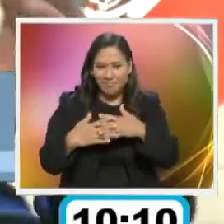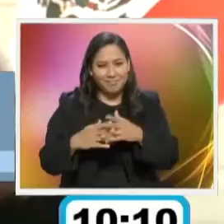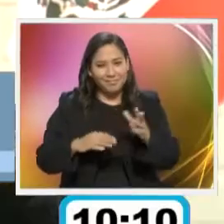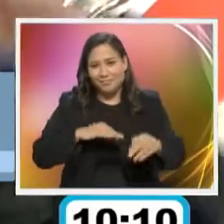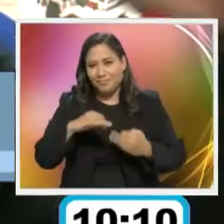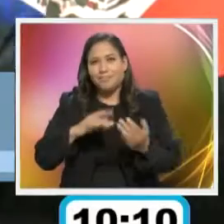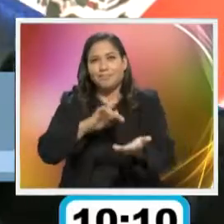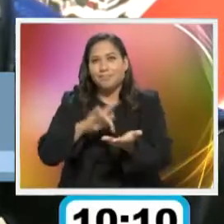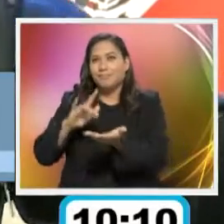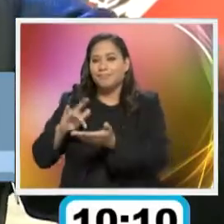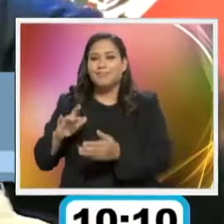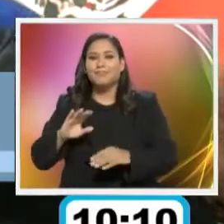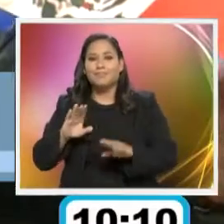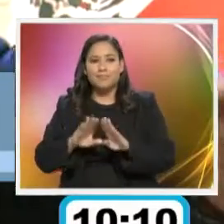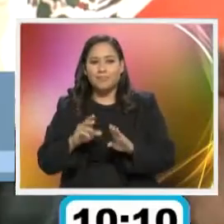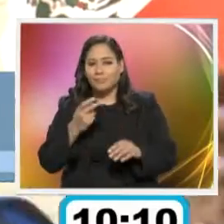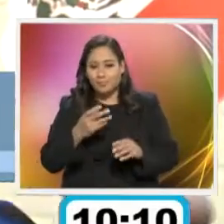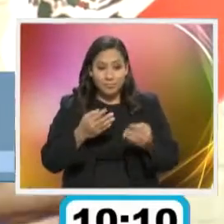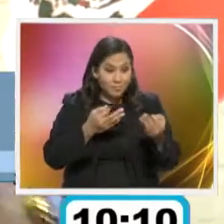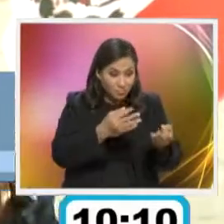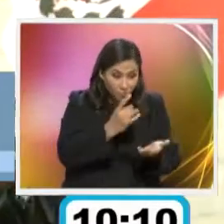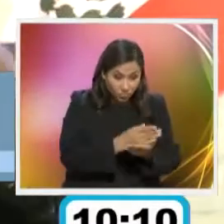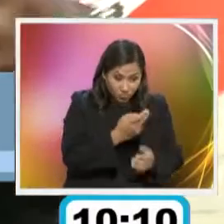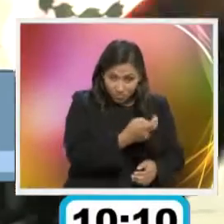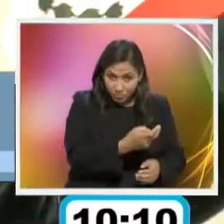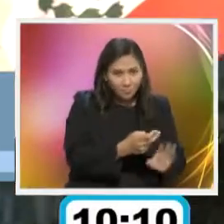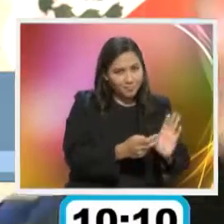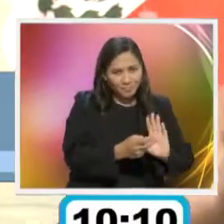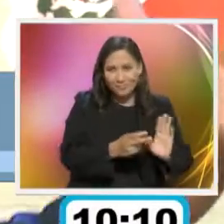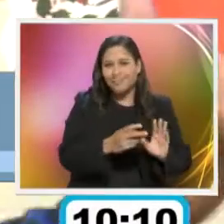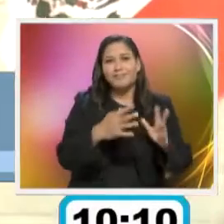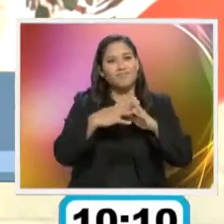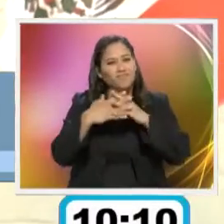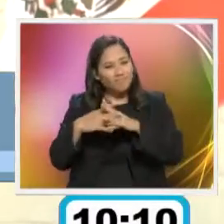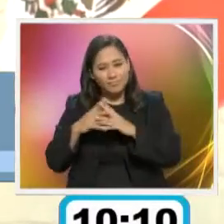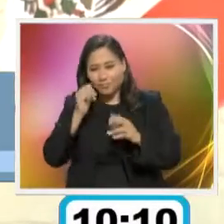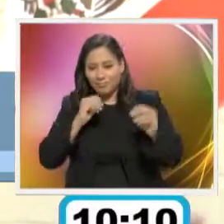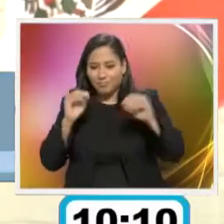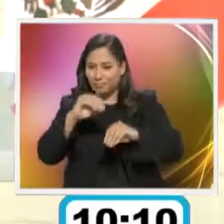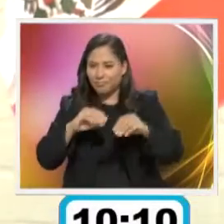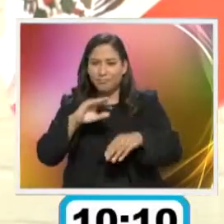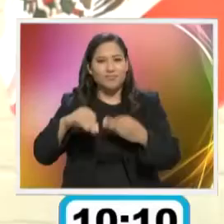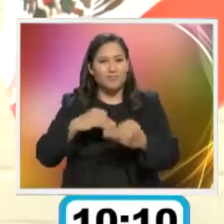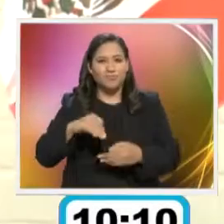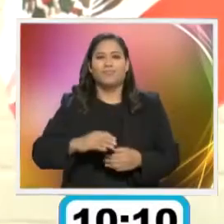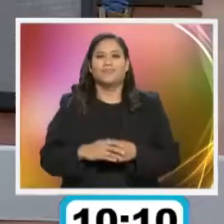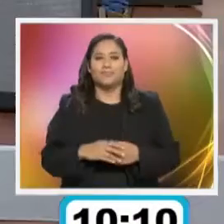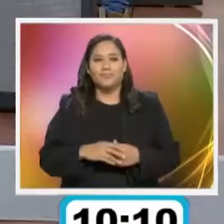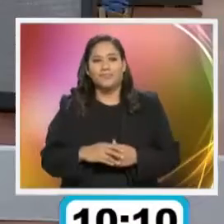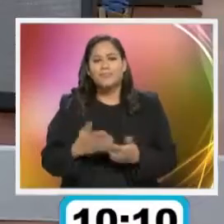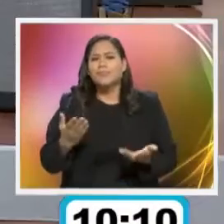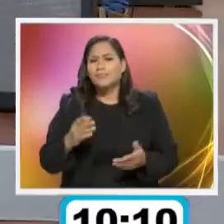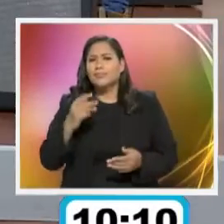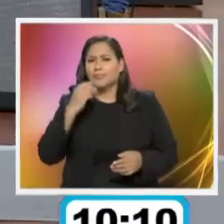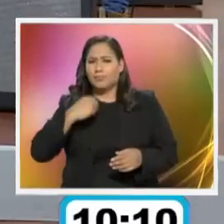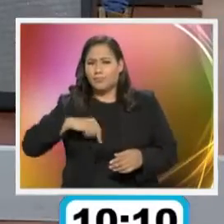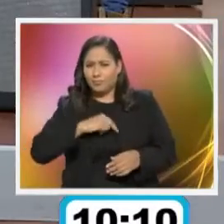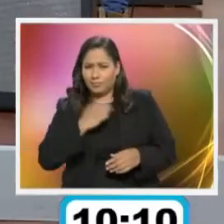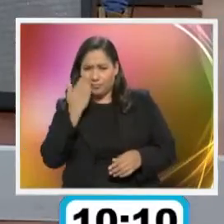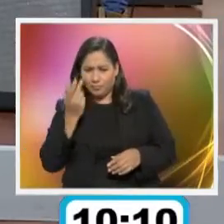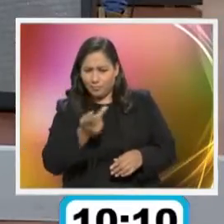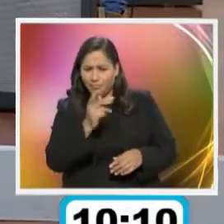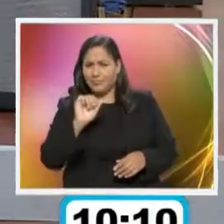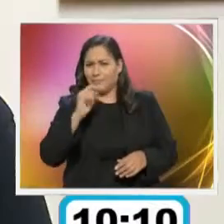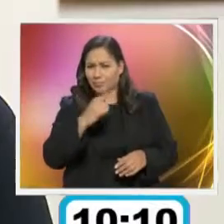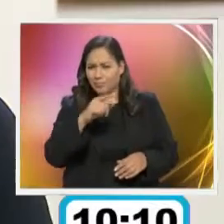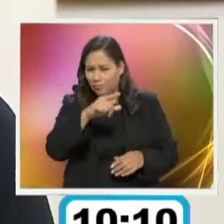decir, me inclino solamente a esto. Creo que es un todo, ¿no? Es un todo. Sí, es un todo. Y bueno, te queremos preguntar algo